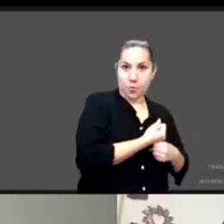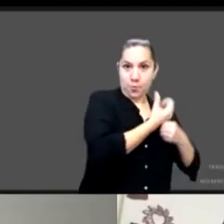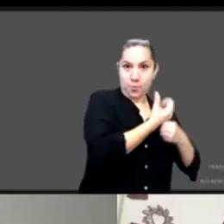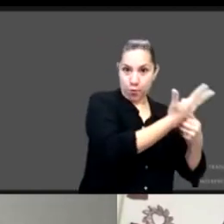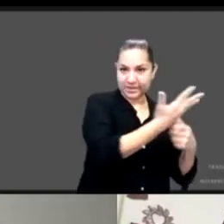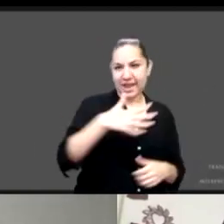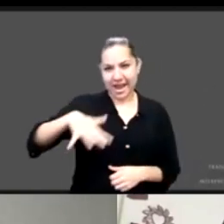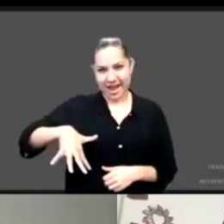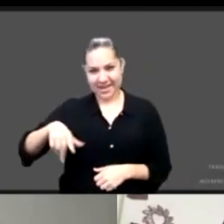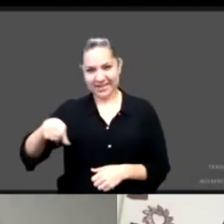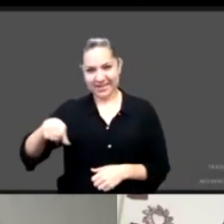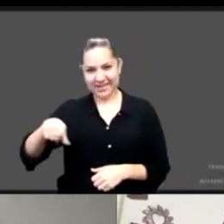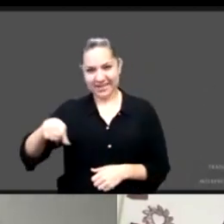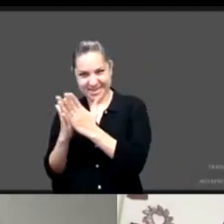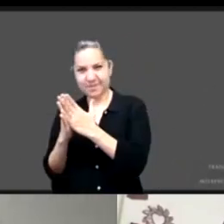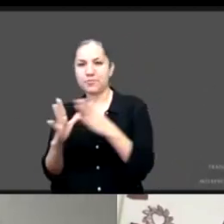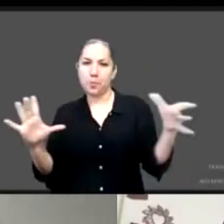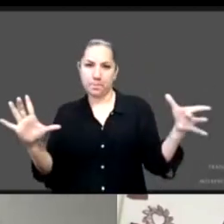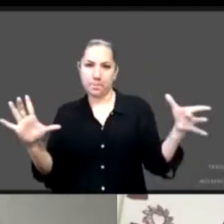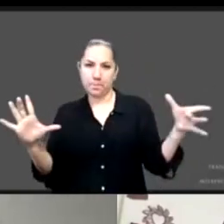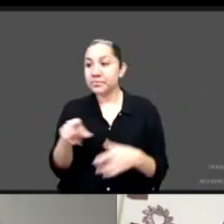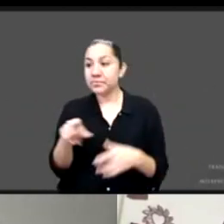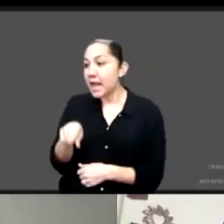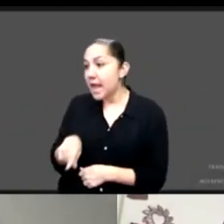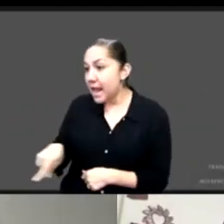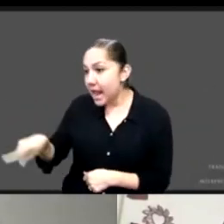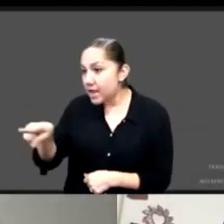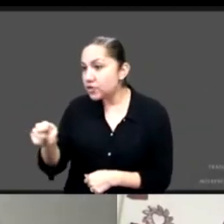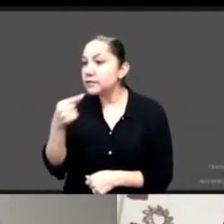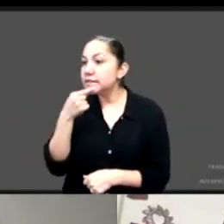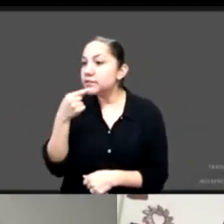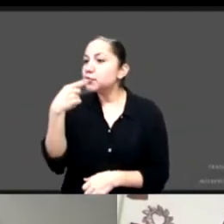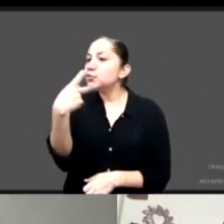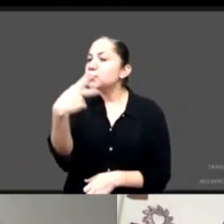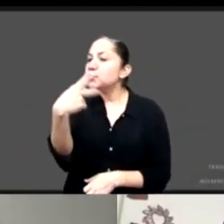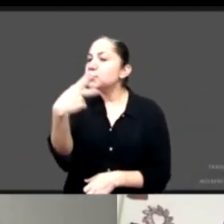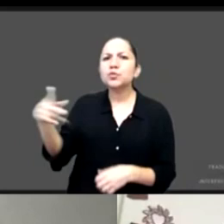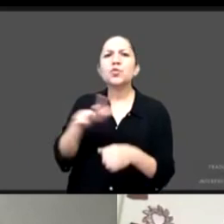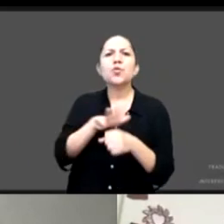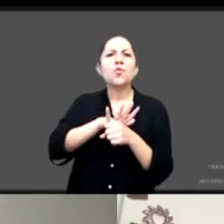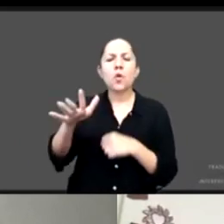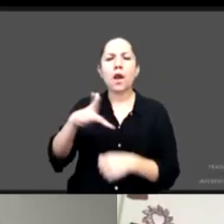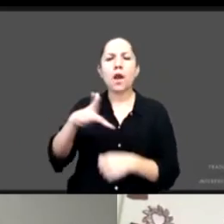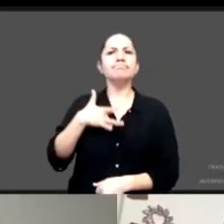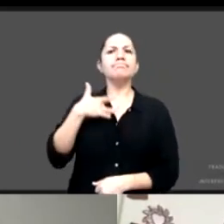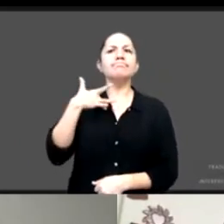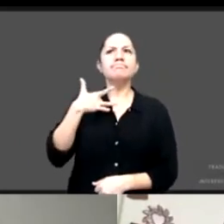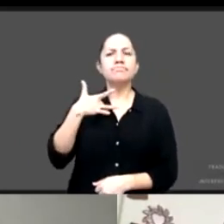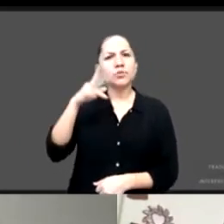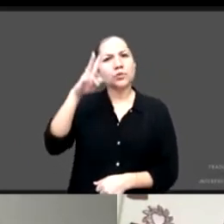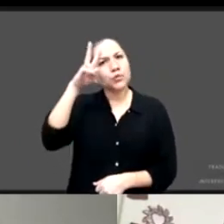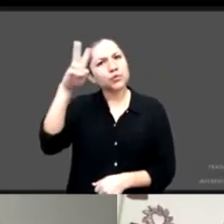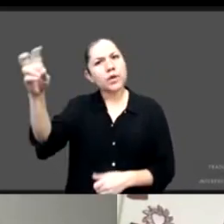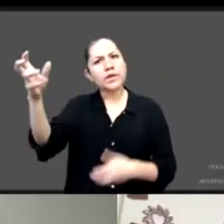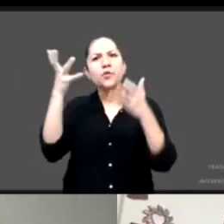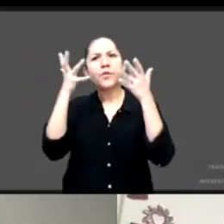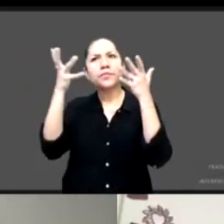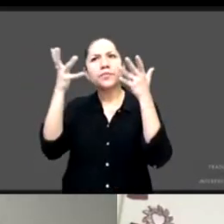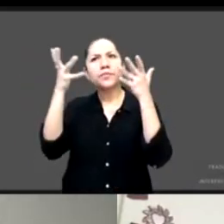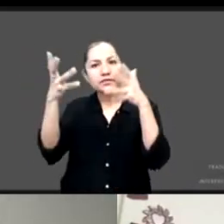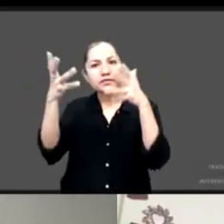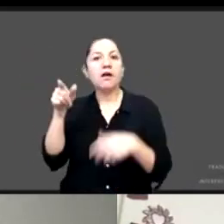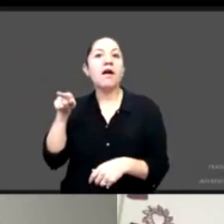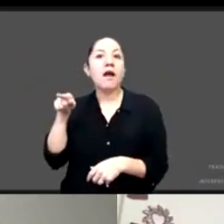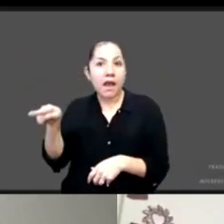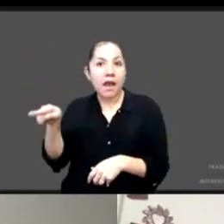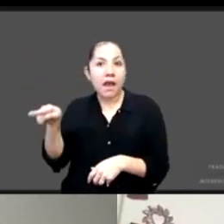los niños quienes nos cuentan sus sueños. Ellos elaboraron las narrativas de la misma manera que se construye la identidad día a día,